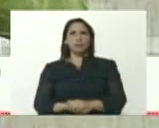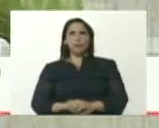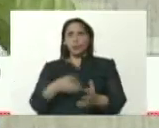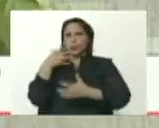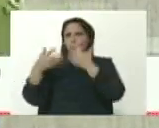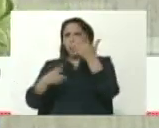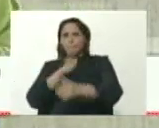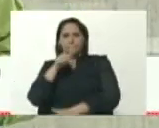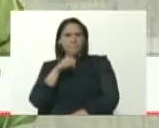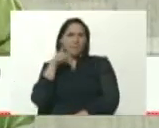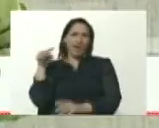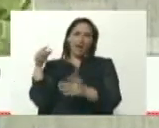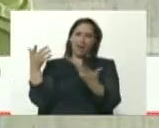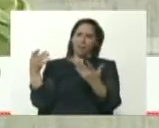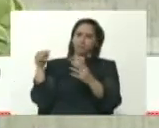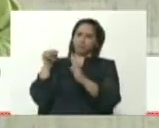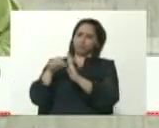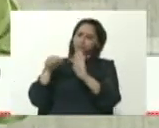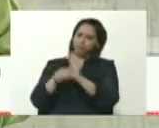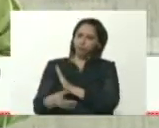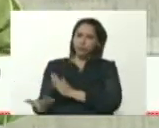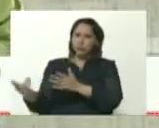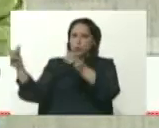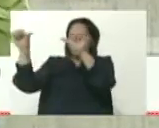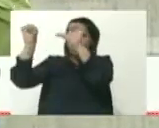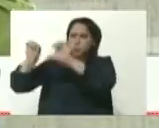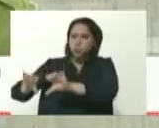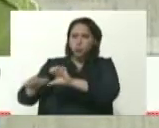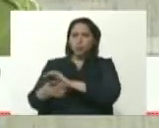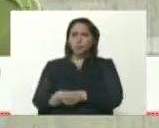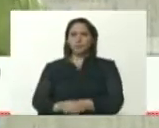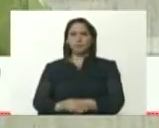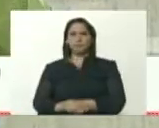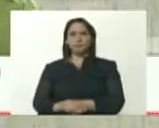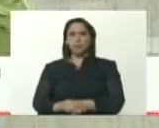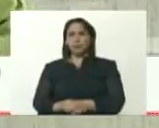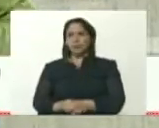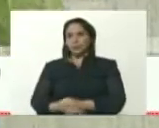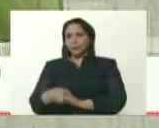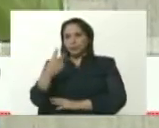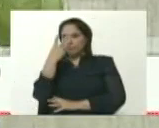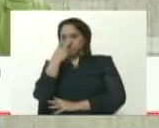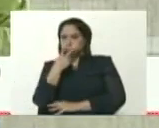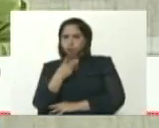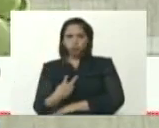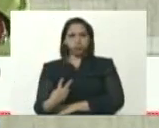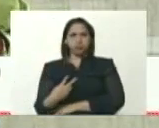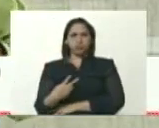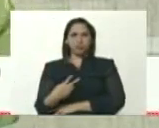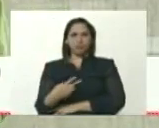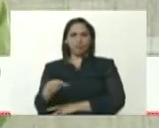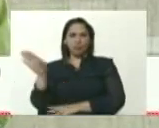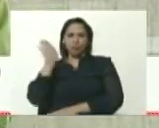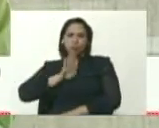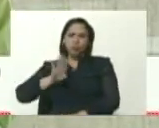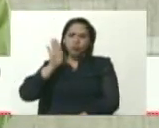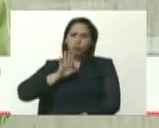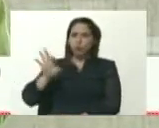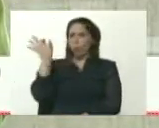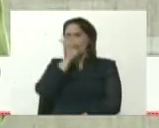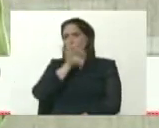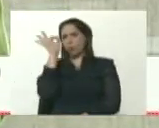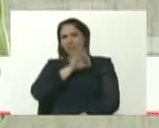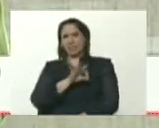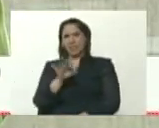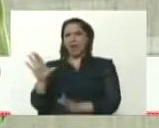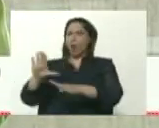mal aspectado, de derrota, de inmundicia asquerosa por parte de